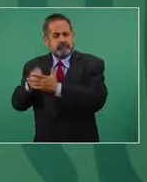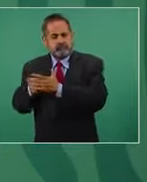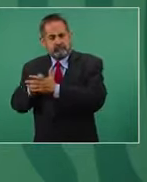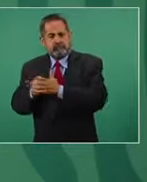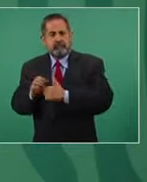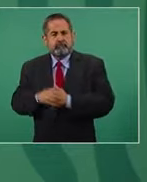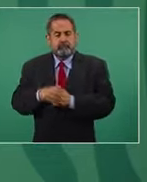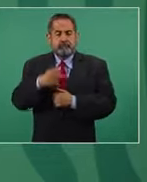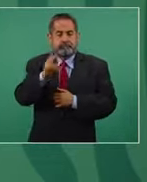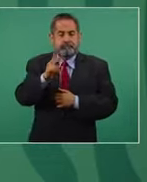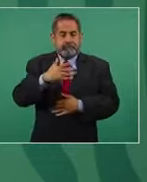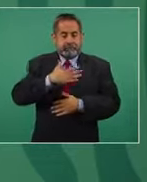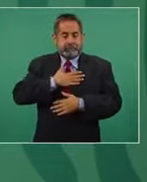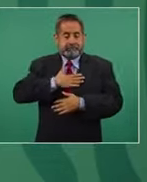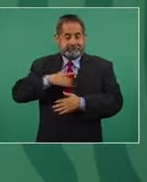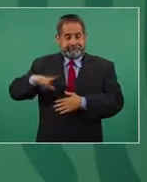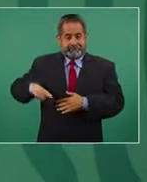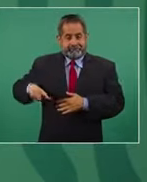se es gobierno